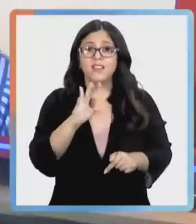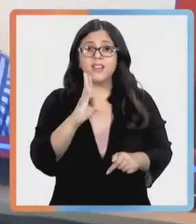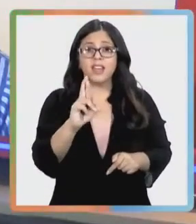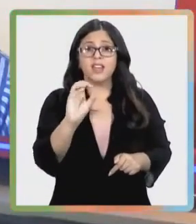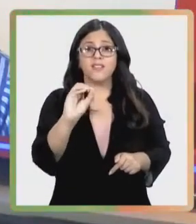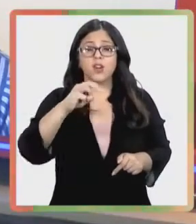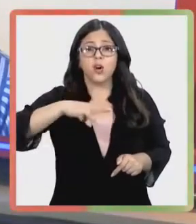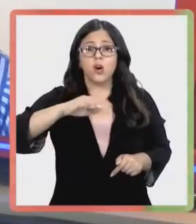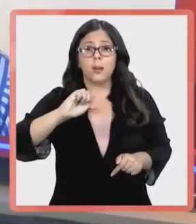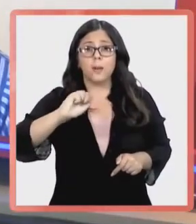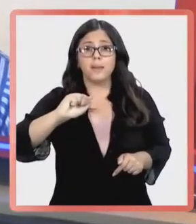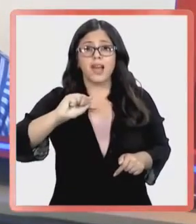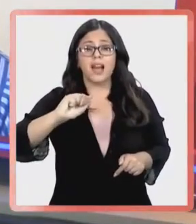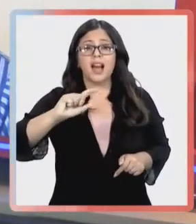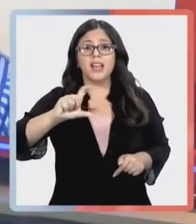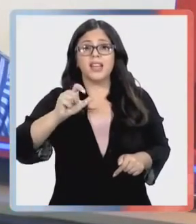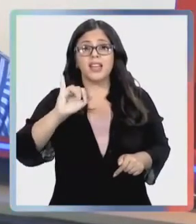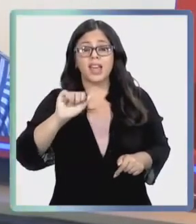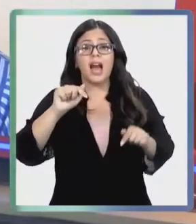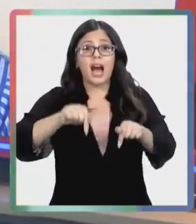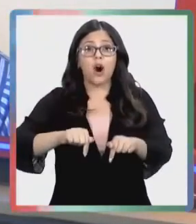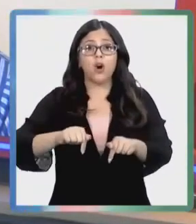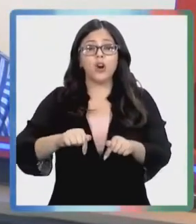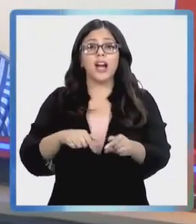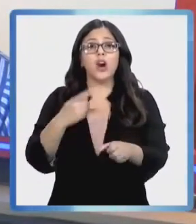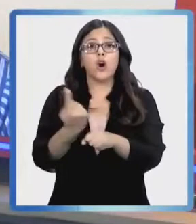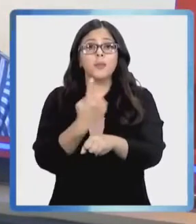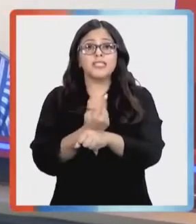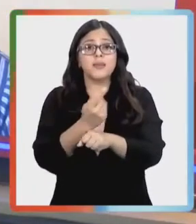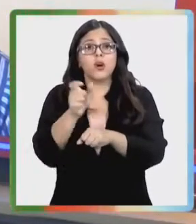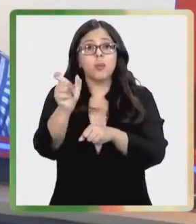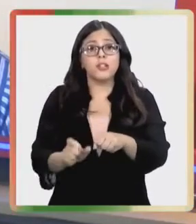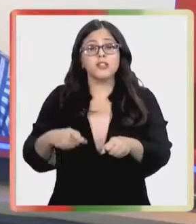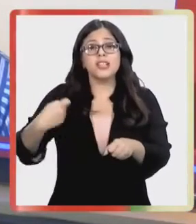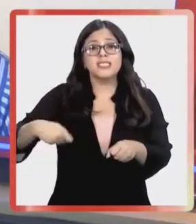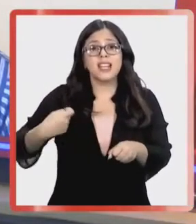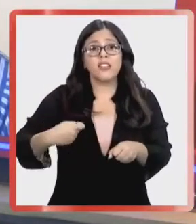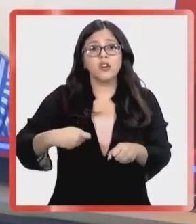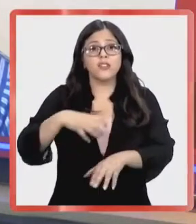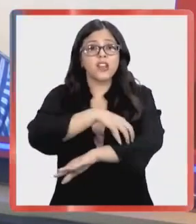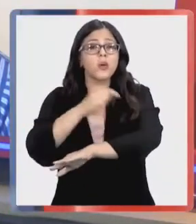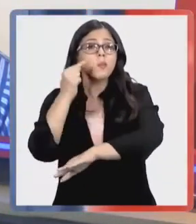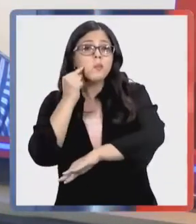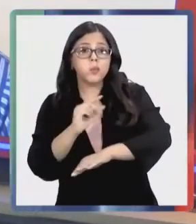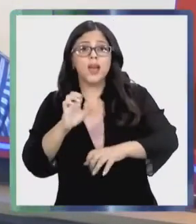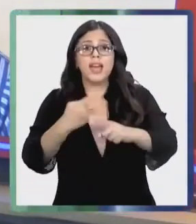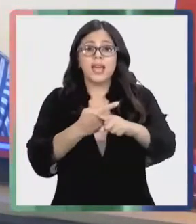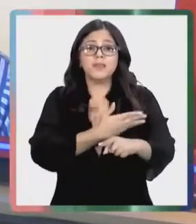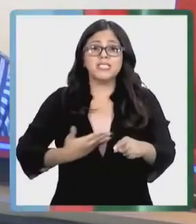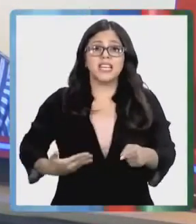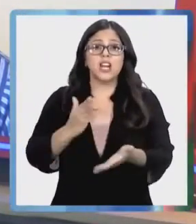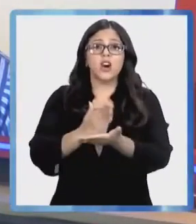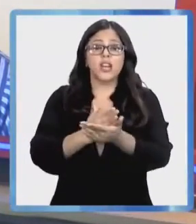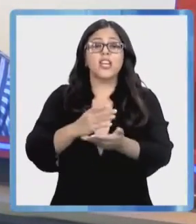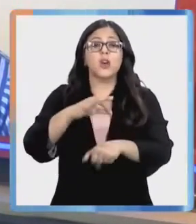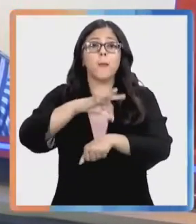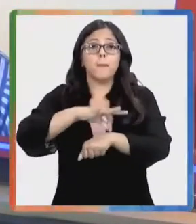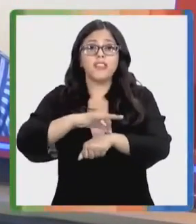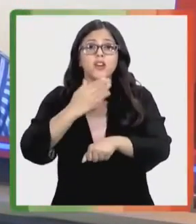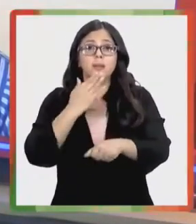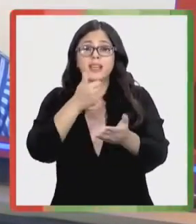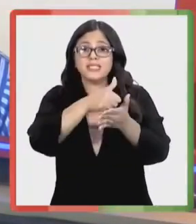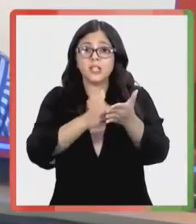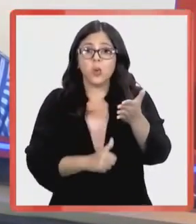Hoy conversamos con el senador de la región de O'Higgins, médico cirujano de la Universidad de Chile y expresidente del Colegio Médico, Juan Luis Castro. Ahí está con